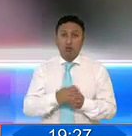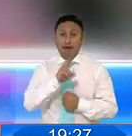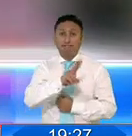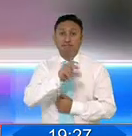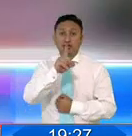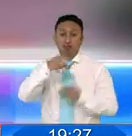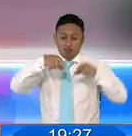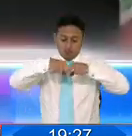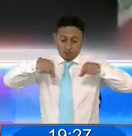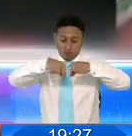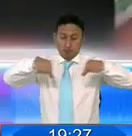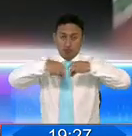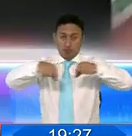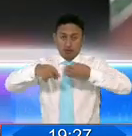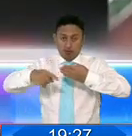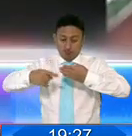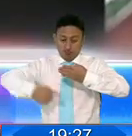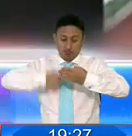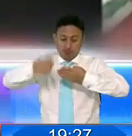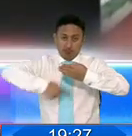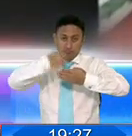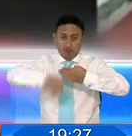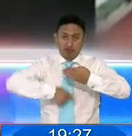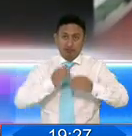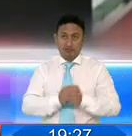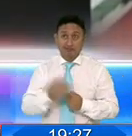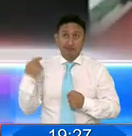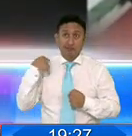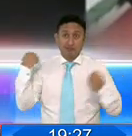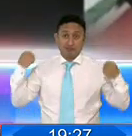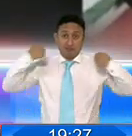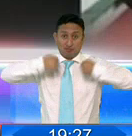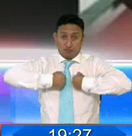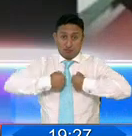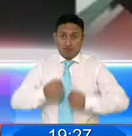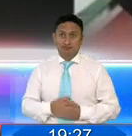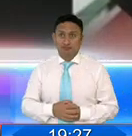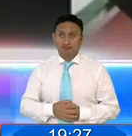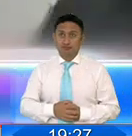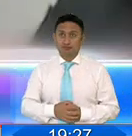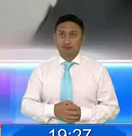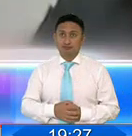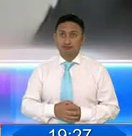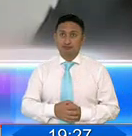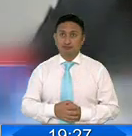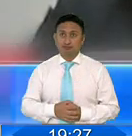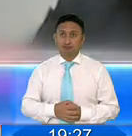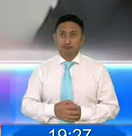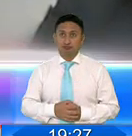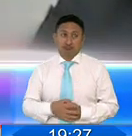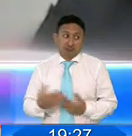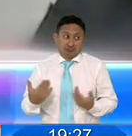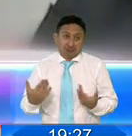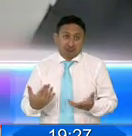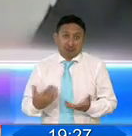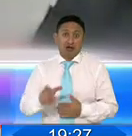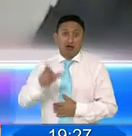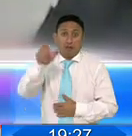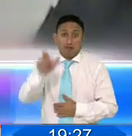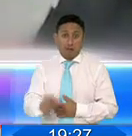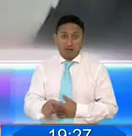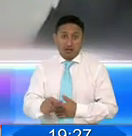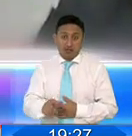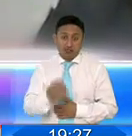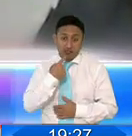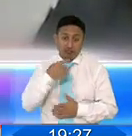21 fajos de billetes envueltos en fundas al interior de su mochila. Ninguna persona normal podría